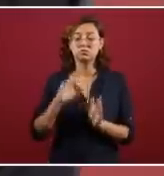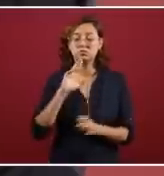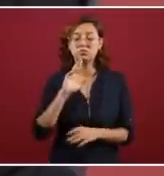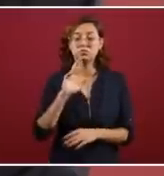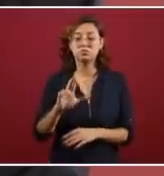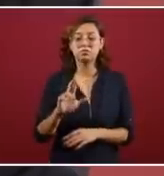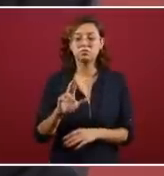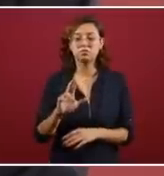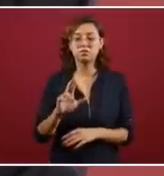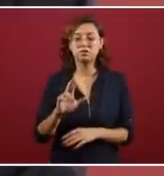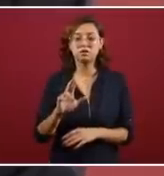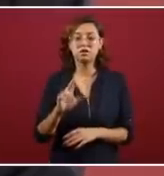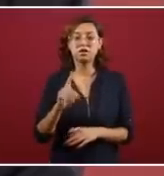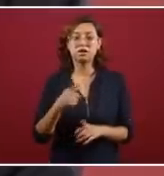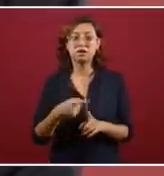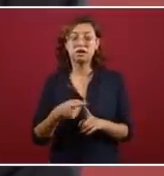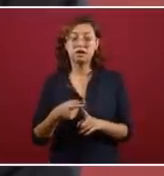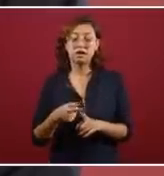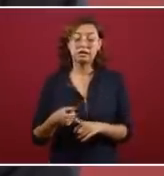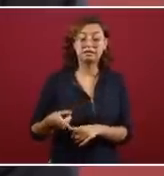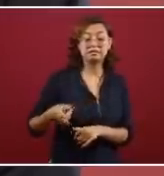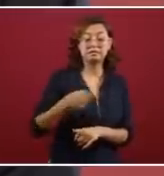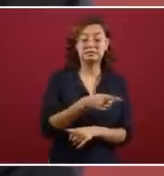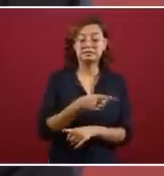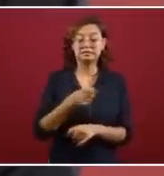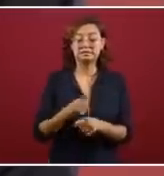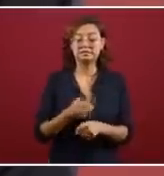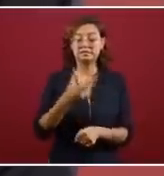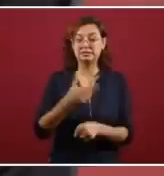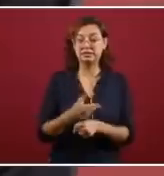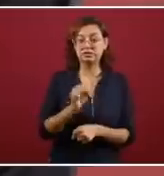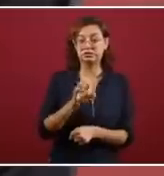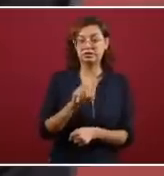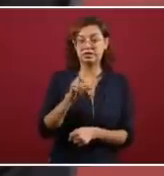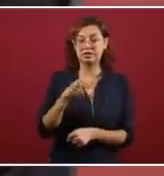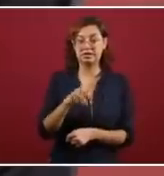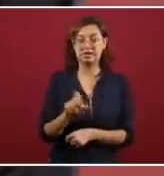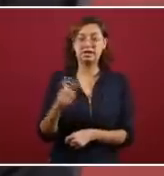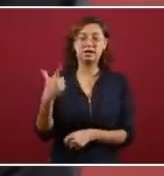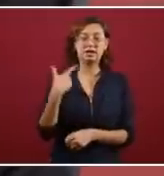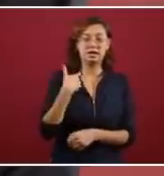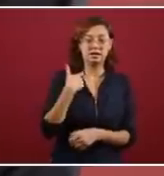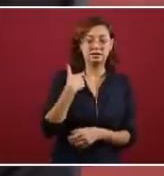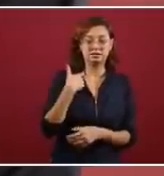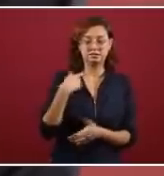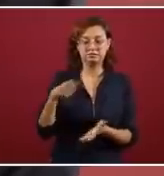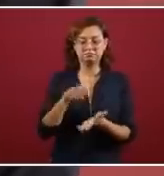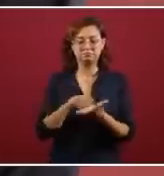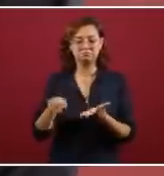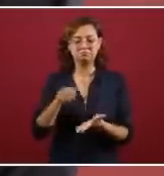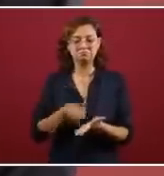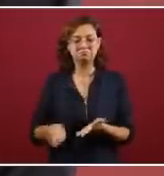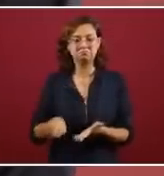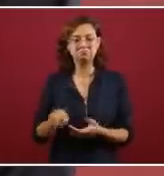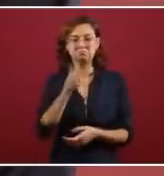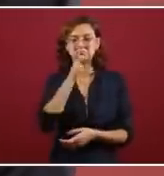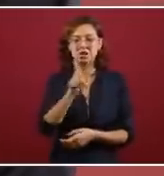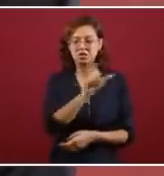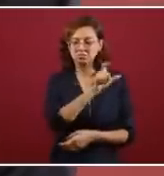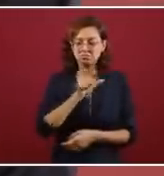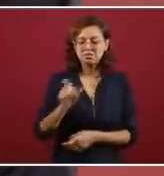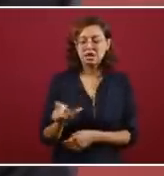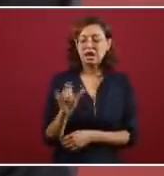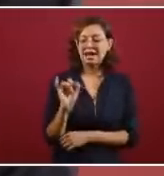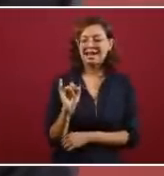el anterior secretario de la Defensa en el cuestionario, me puso incorruptible.